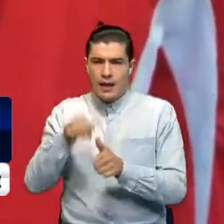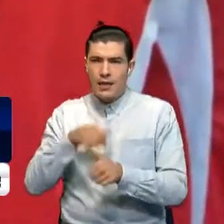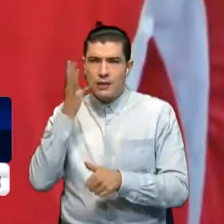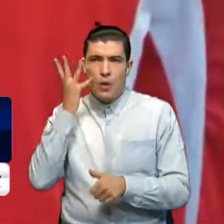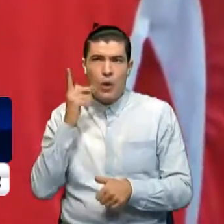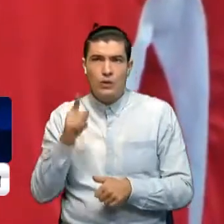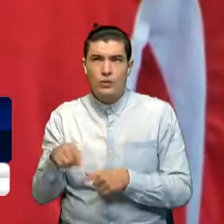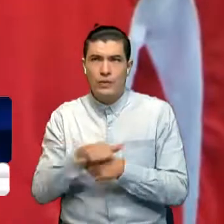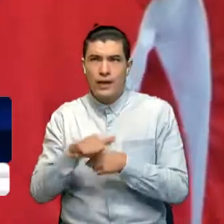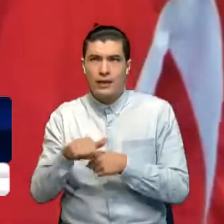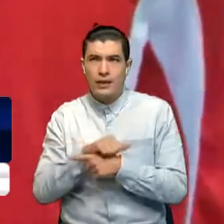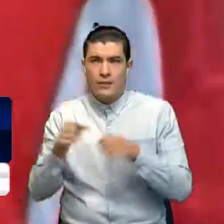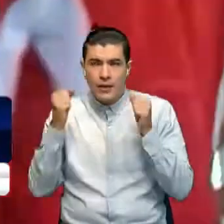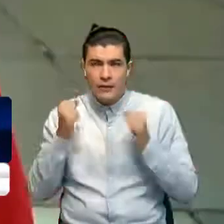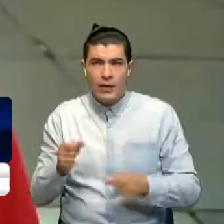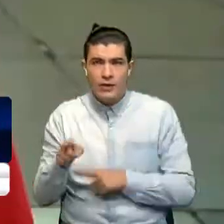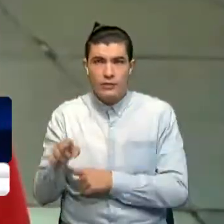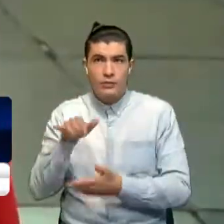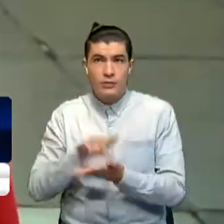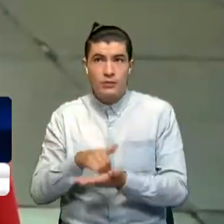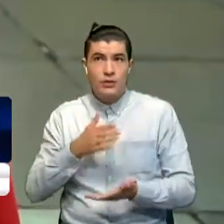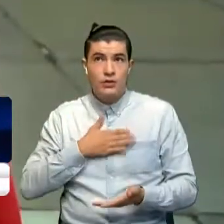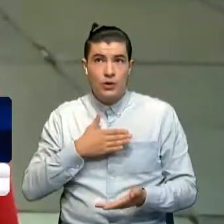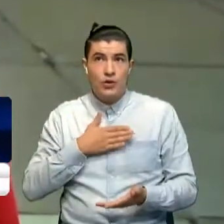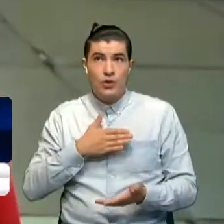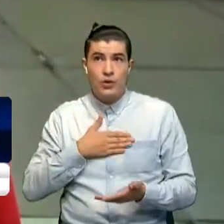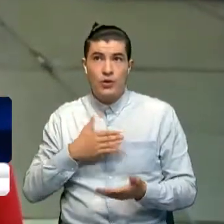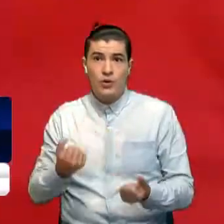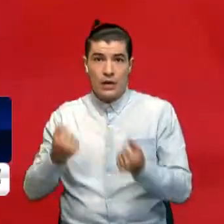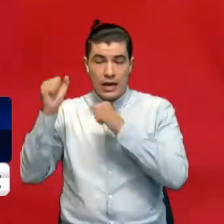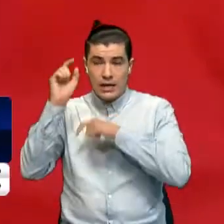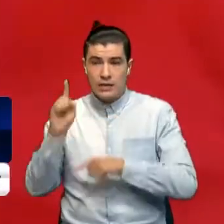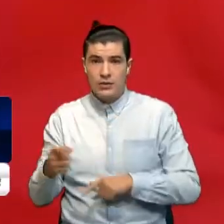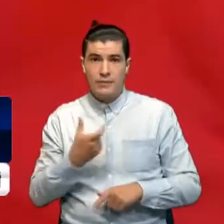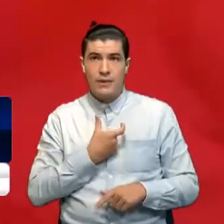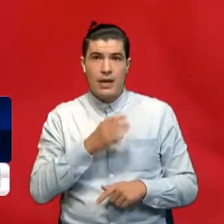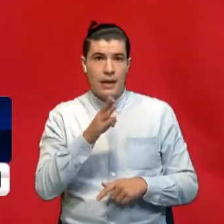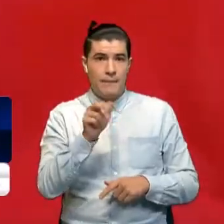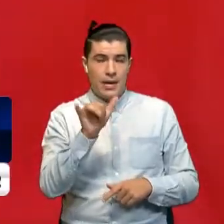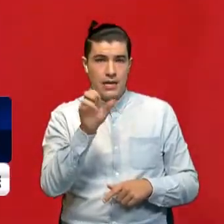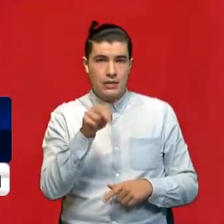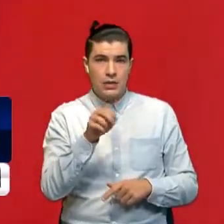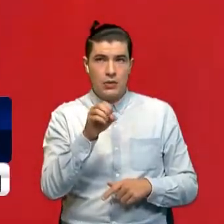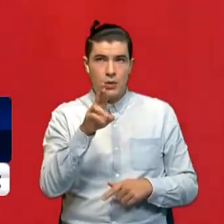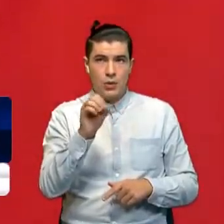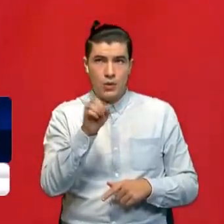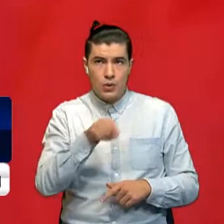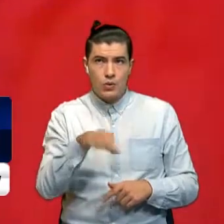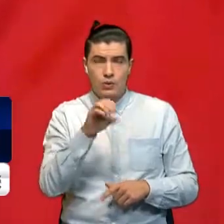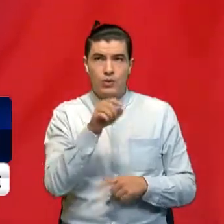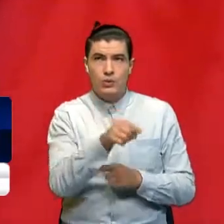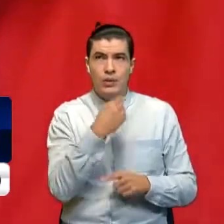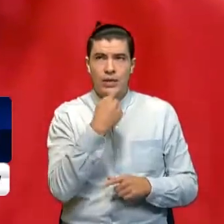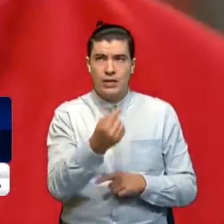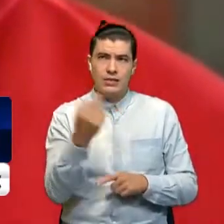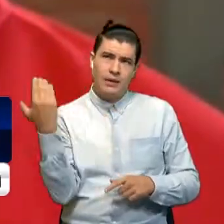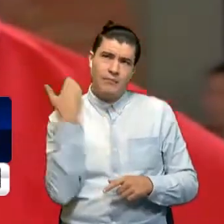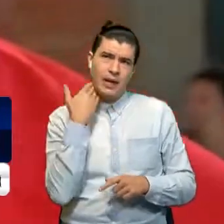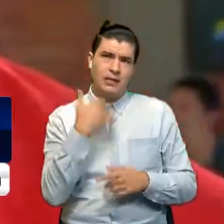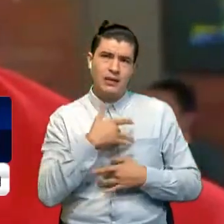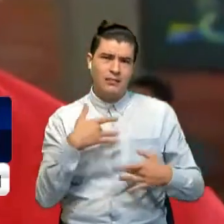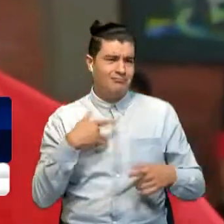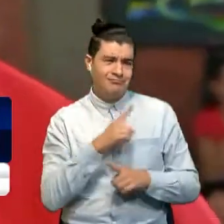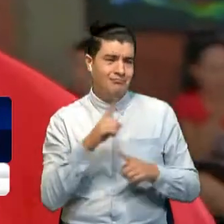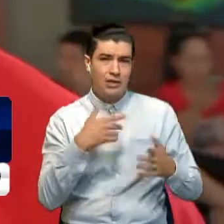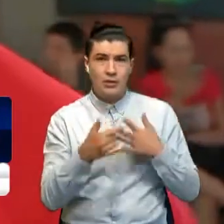eran duros y pues con eso obtuve esta medalla. Brian Orozco aseguró que una lesión no es impedimento para demostrar